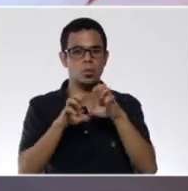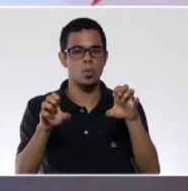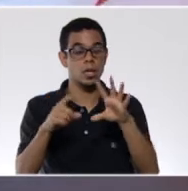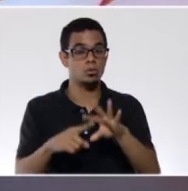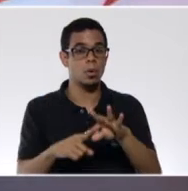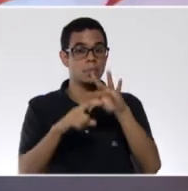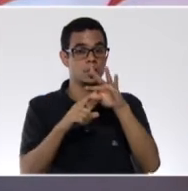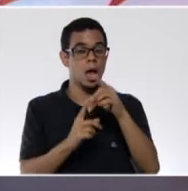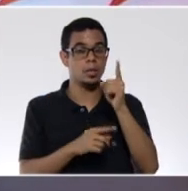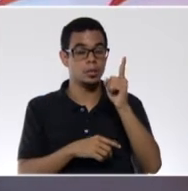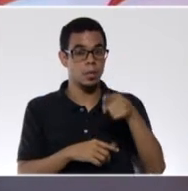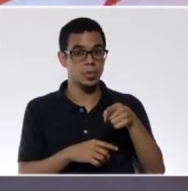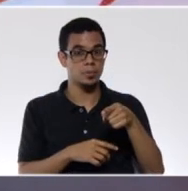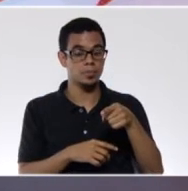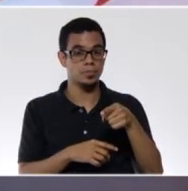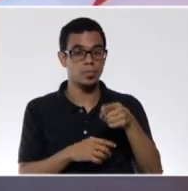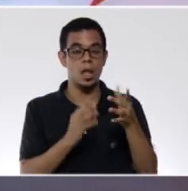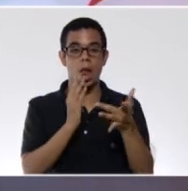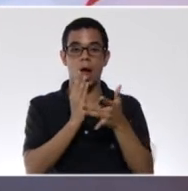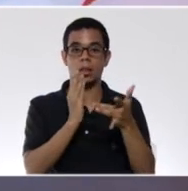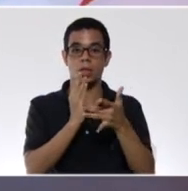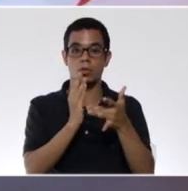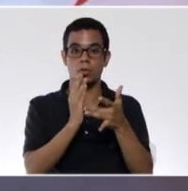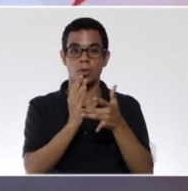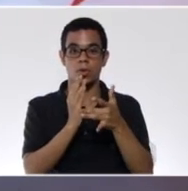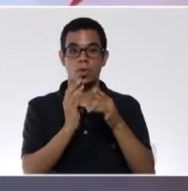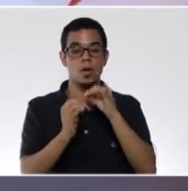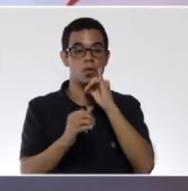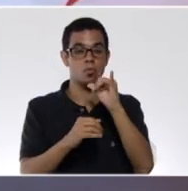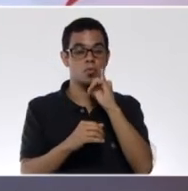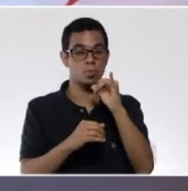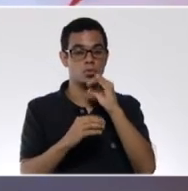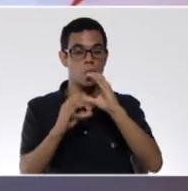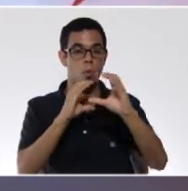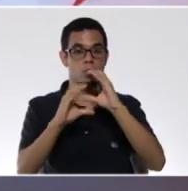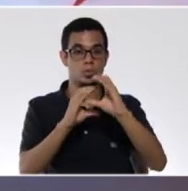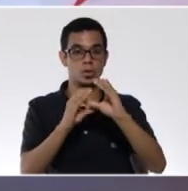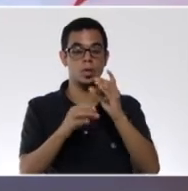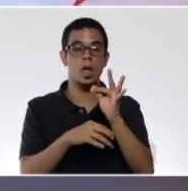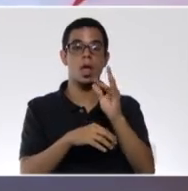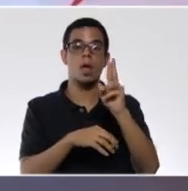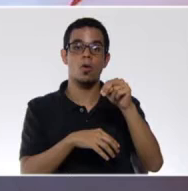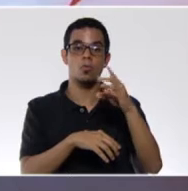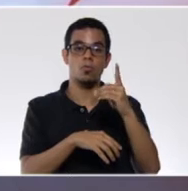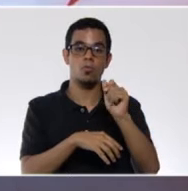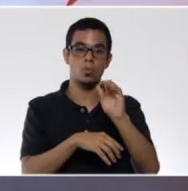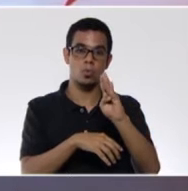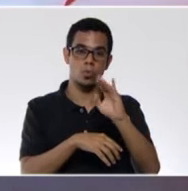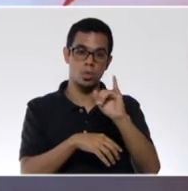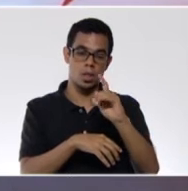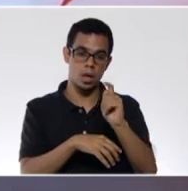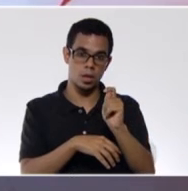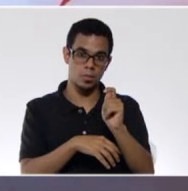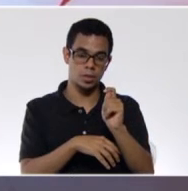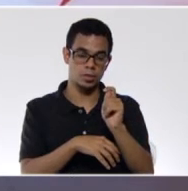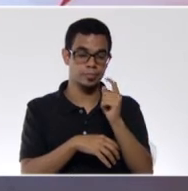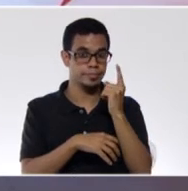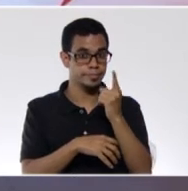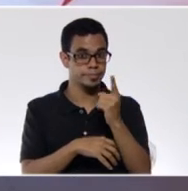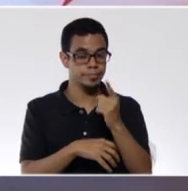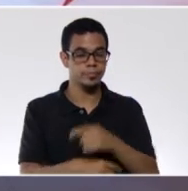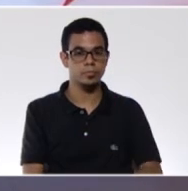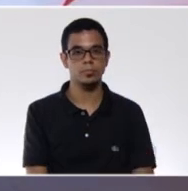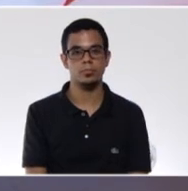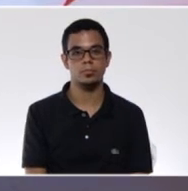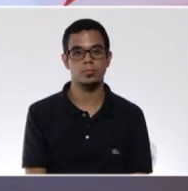educación especial y por supuesto las tecnologías de información y comunicación de la Fundación Bolivariana de Informática y Telemática,